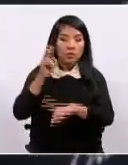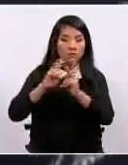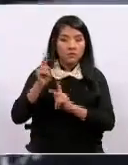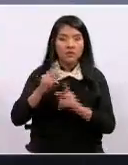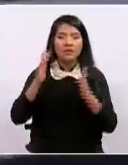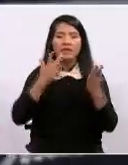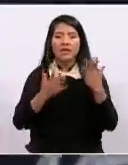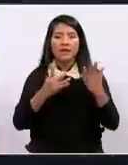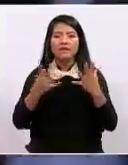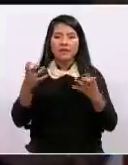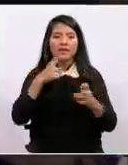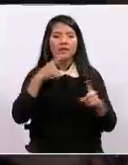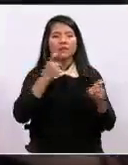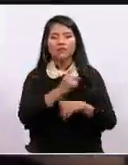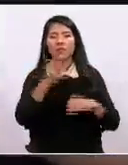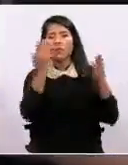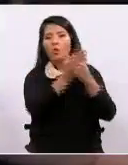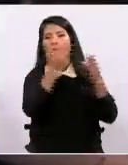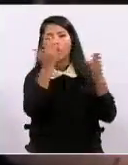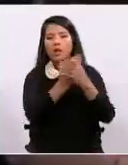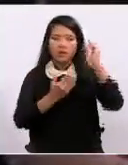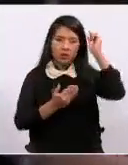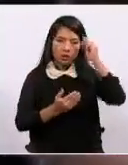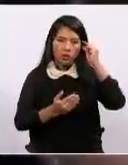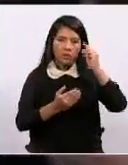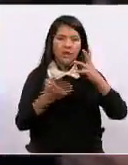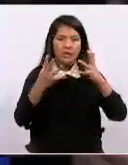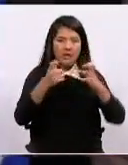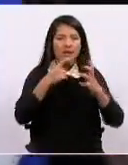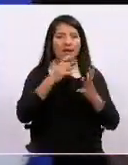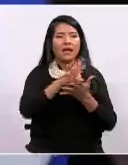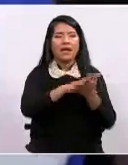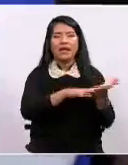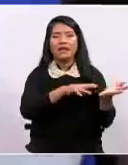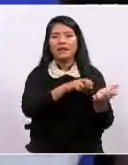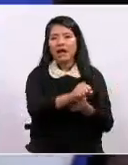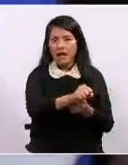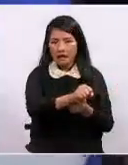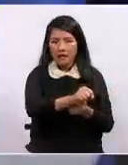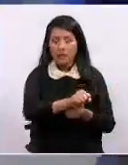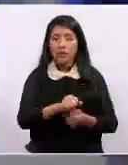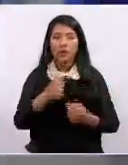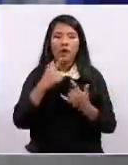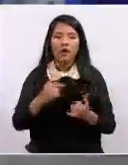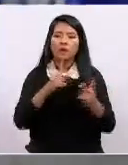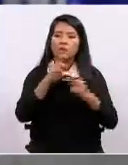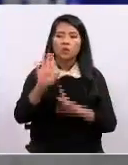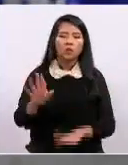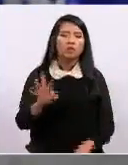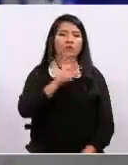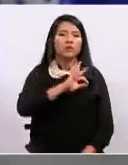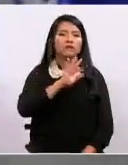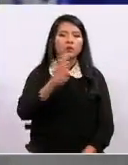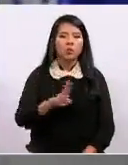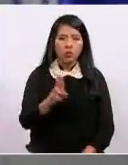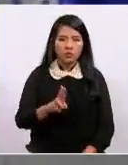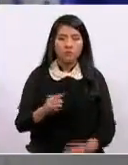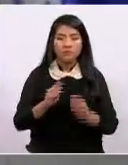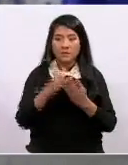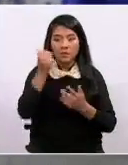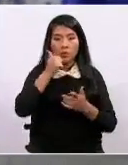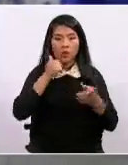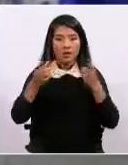el gobierno. Y por lo tanto, quienes tienen que defender esos servicios son los beneficiarios. La encargada de